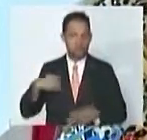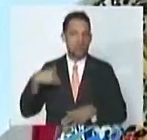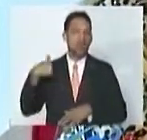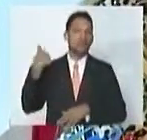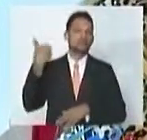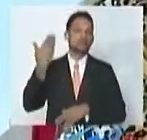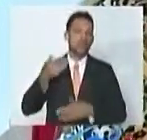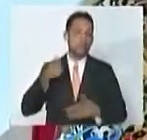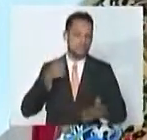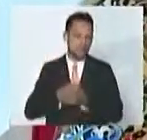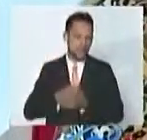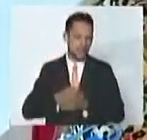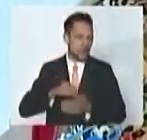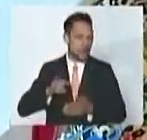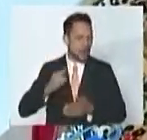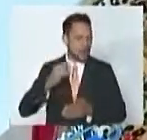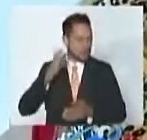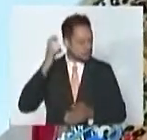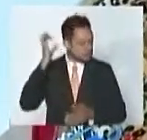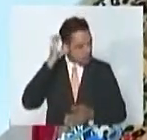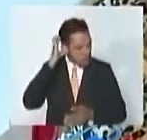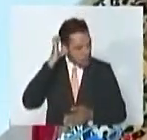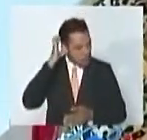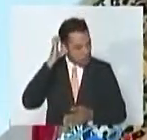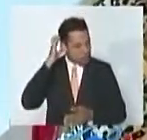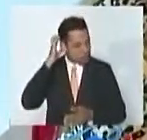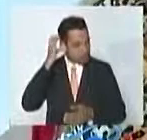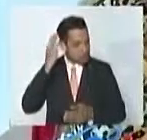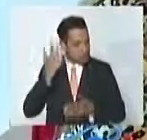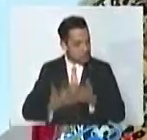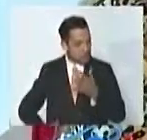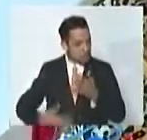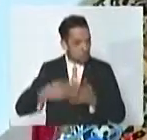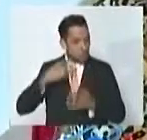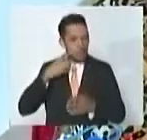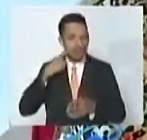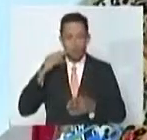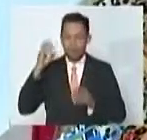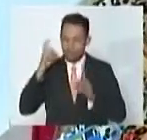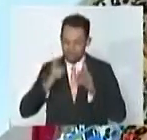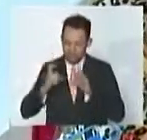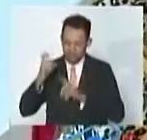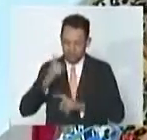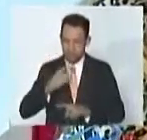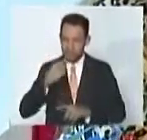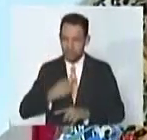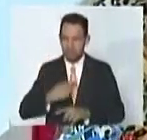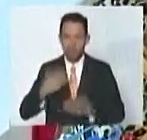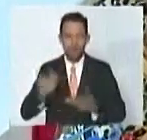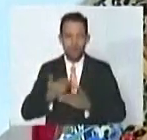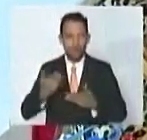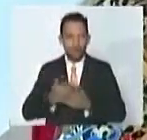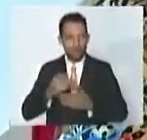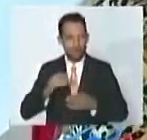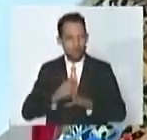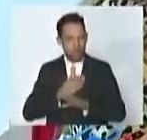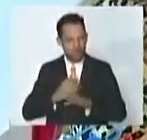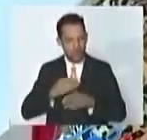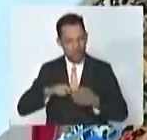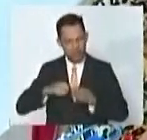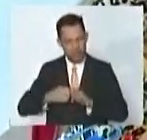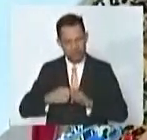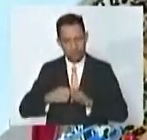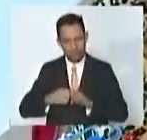tienen un accidente cerebrovascular. Entonces el neurólogo es el que nos dice dónde está su lesión, y las